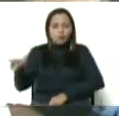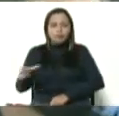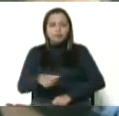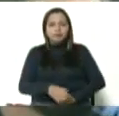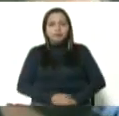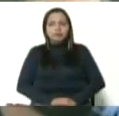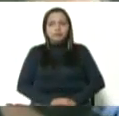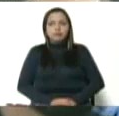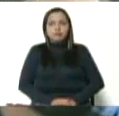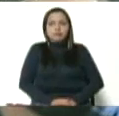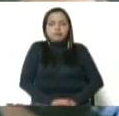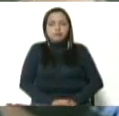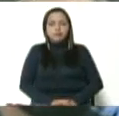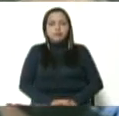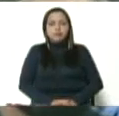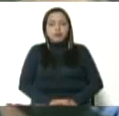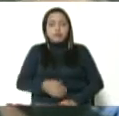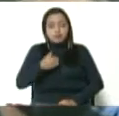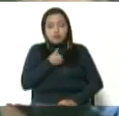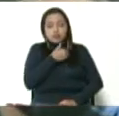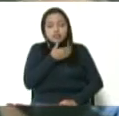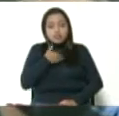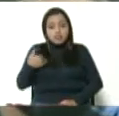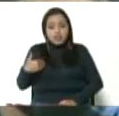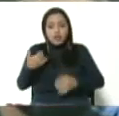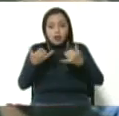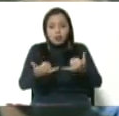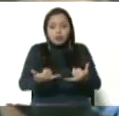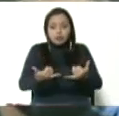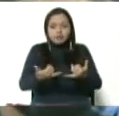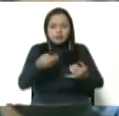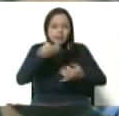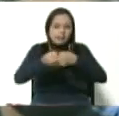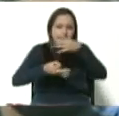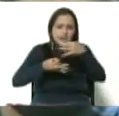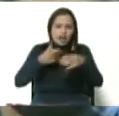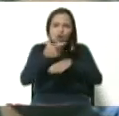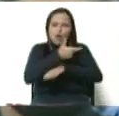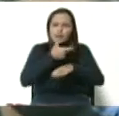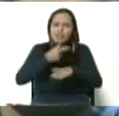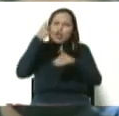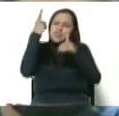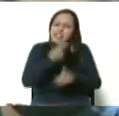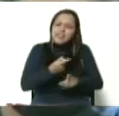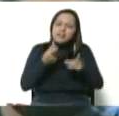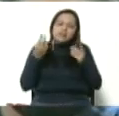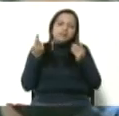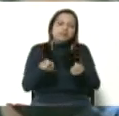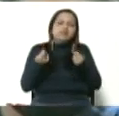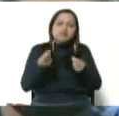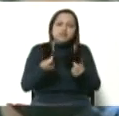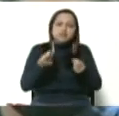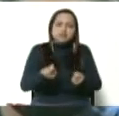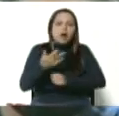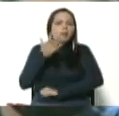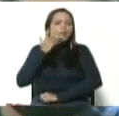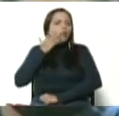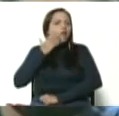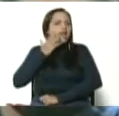Yo quisiera en principio señalar que el gobierno debe activar, por